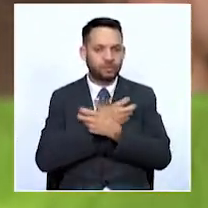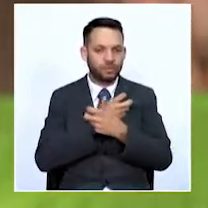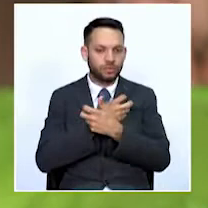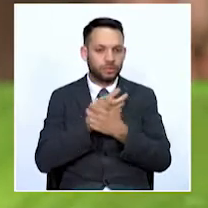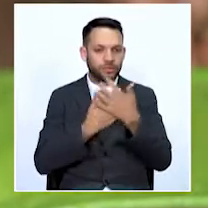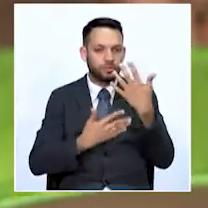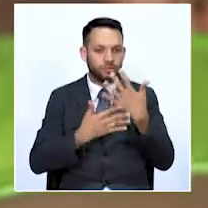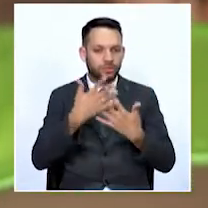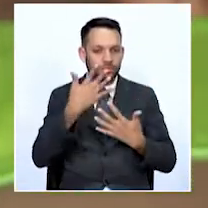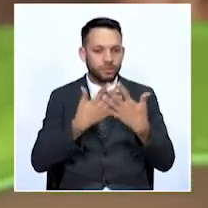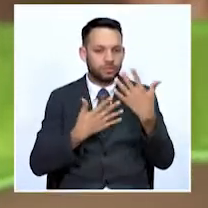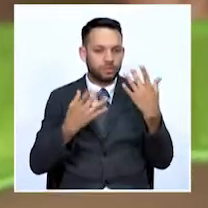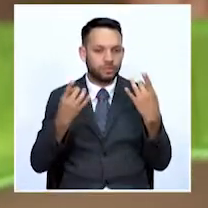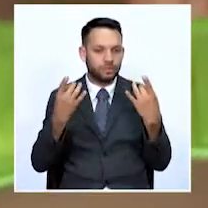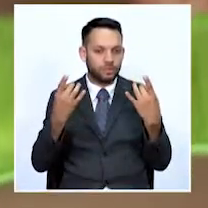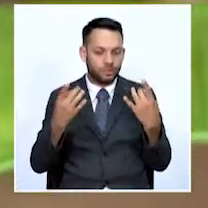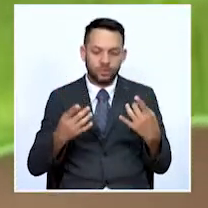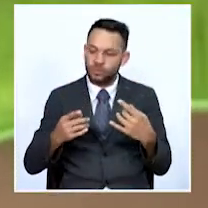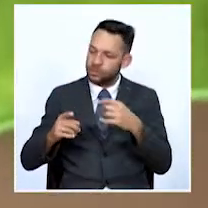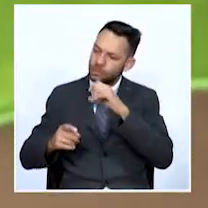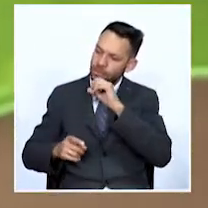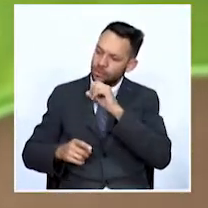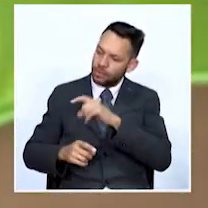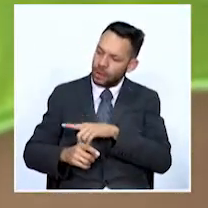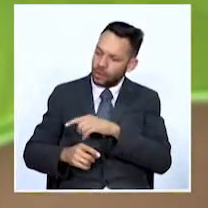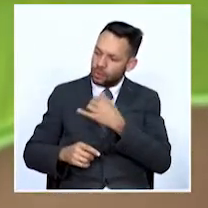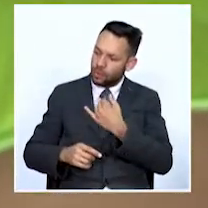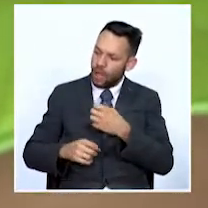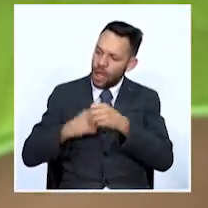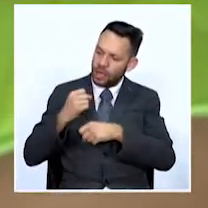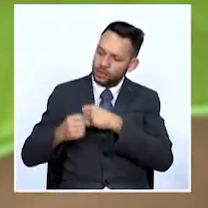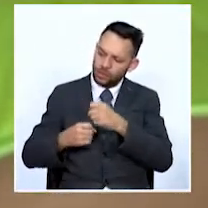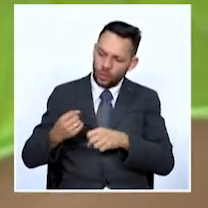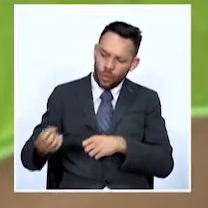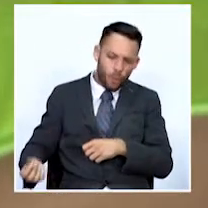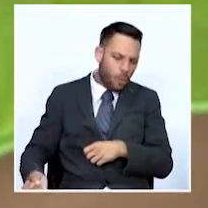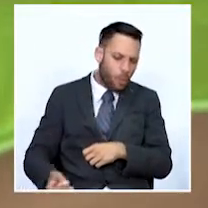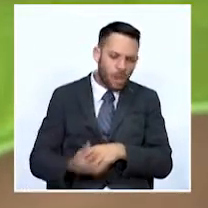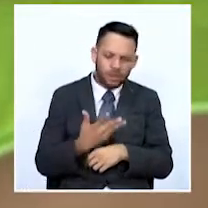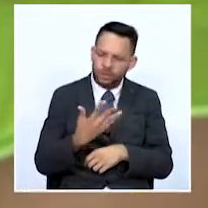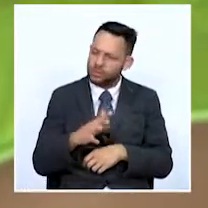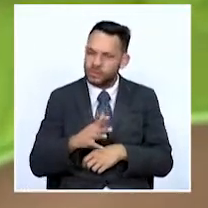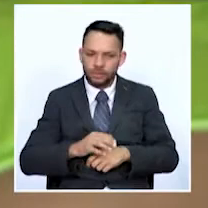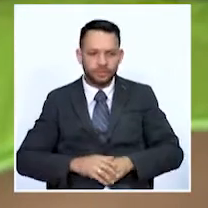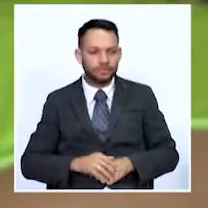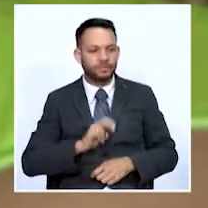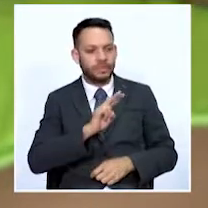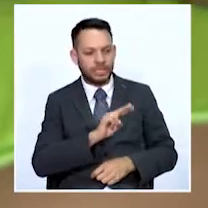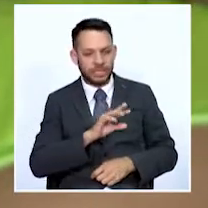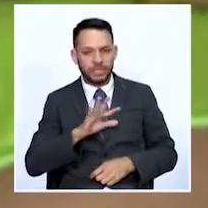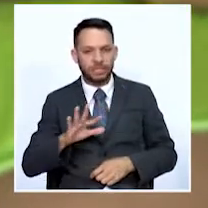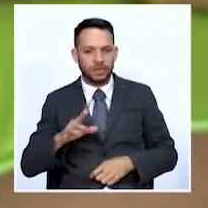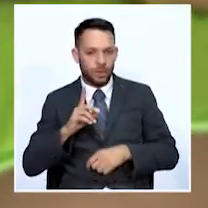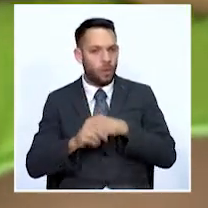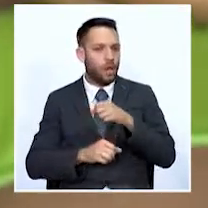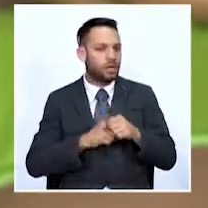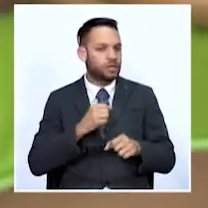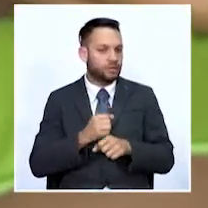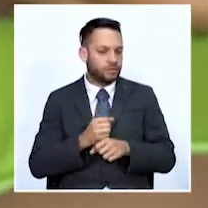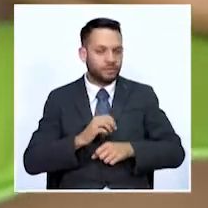manos. ¿Hace cuántos años? Más o menos unos 25 años y más, si no es